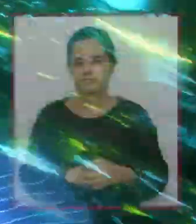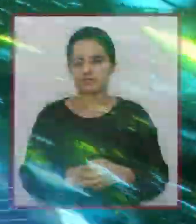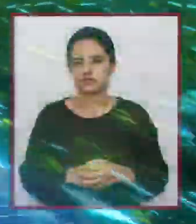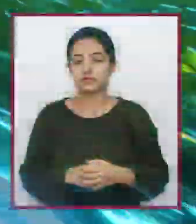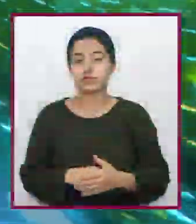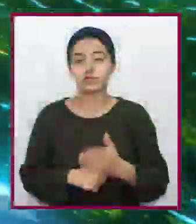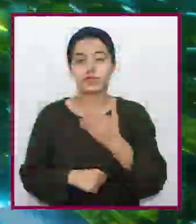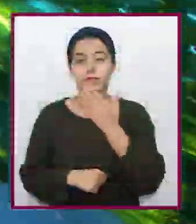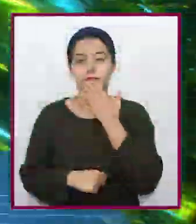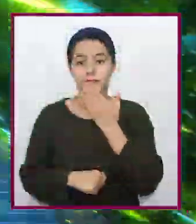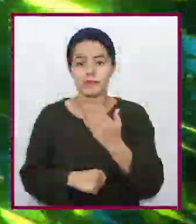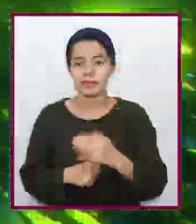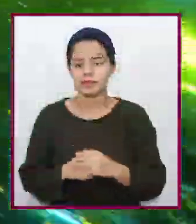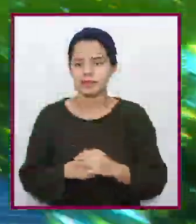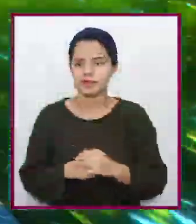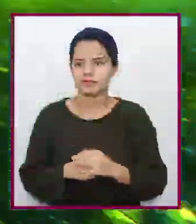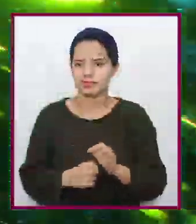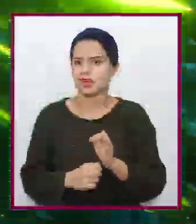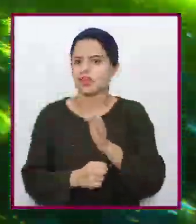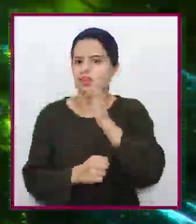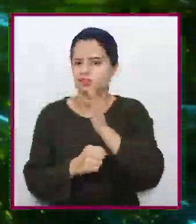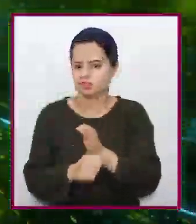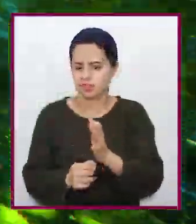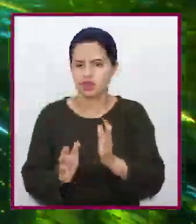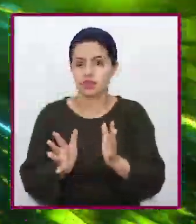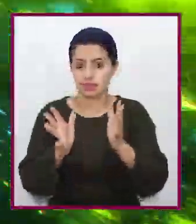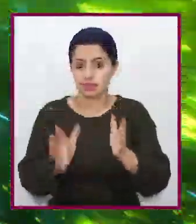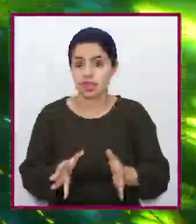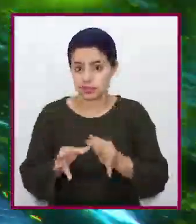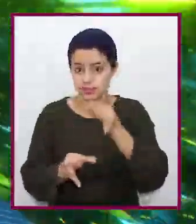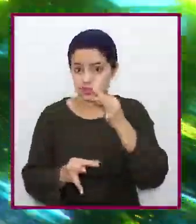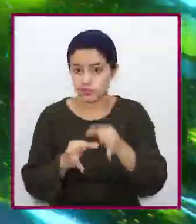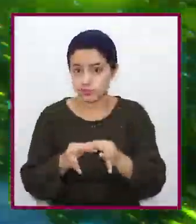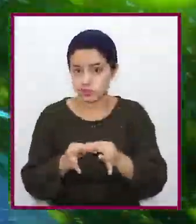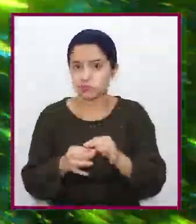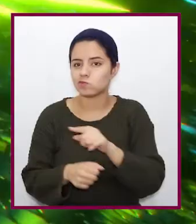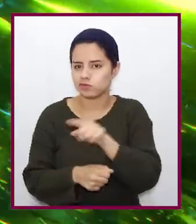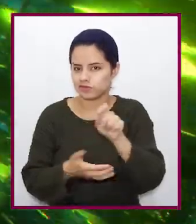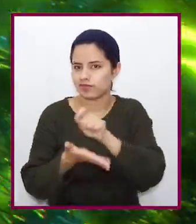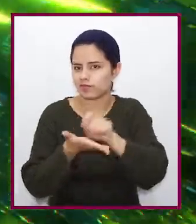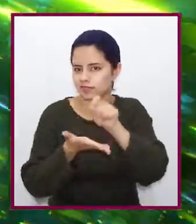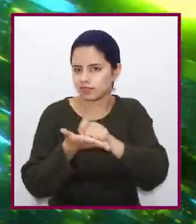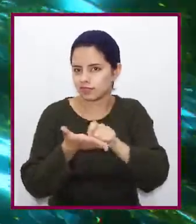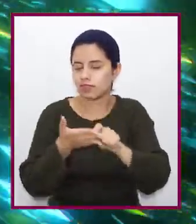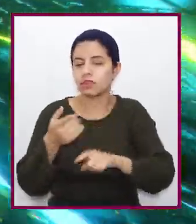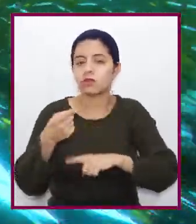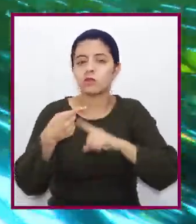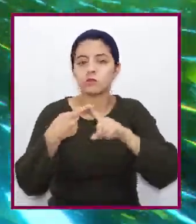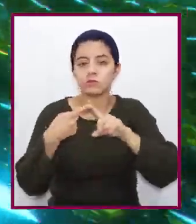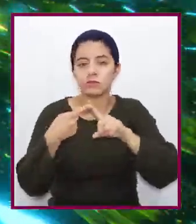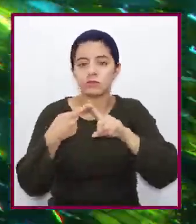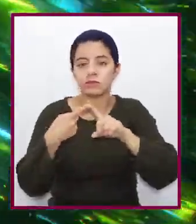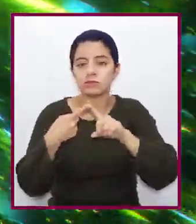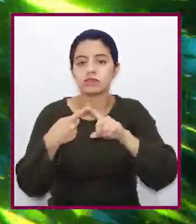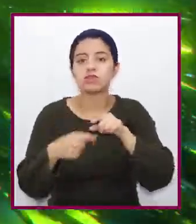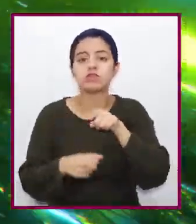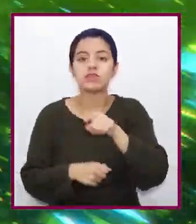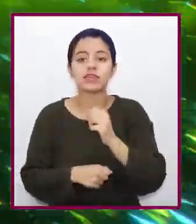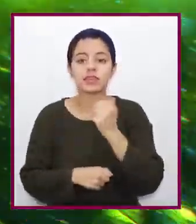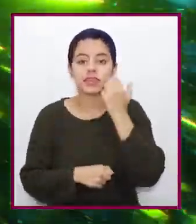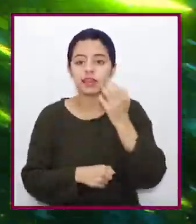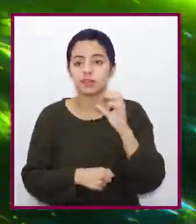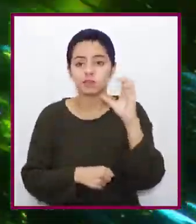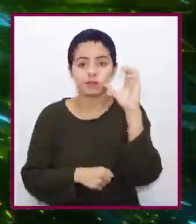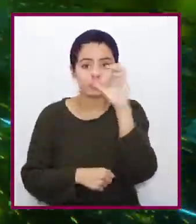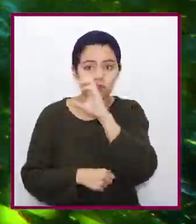Muy bien, Beatboxers, ¿estamos listos? Tomen nota. 1. Cuando quieras subir una foto o